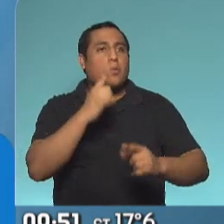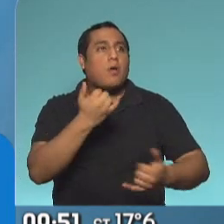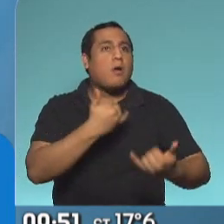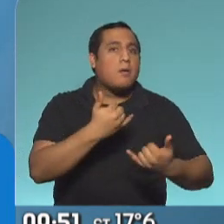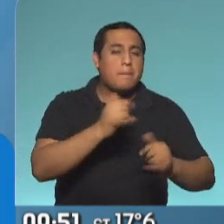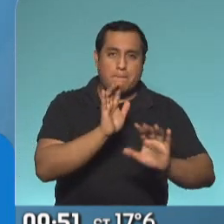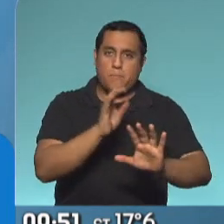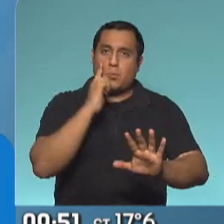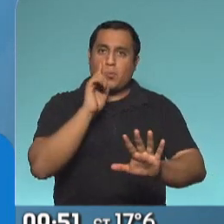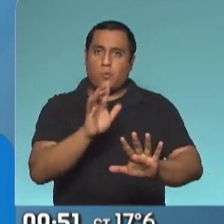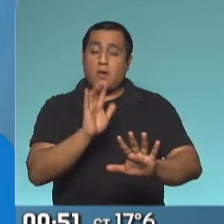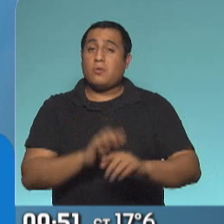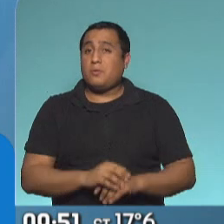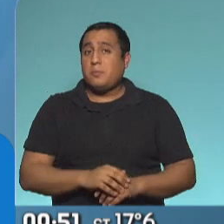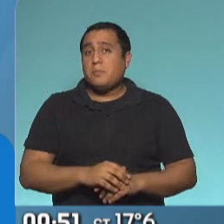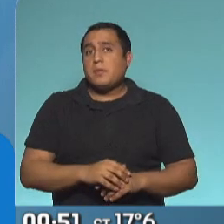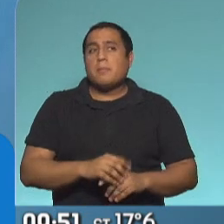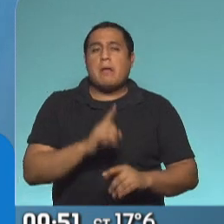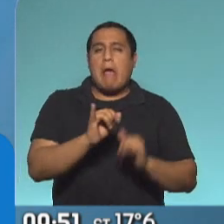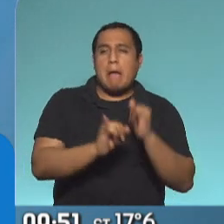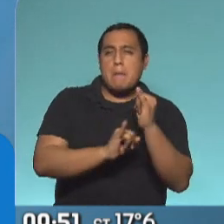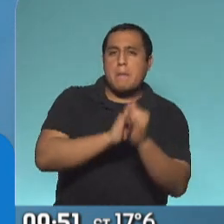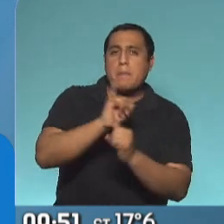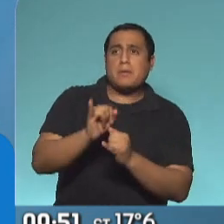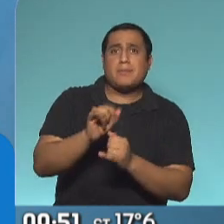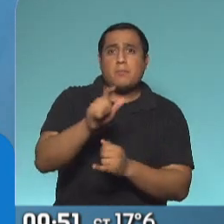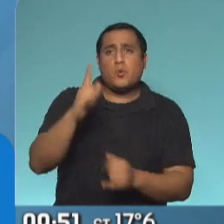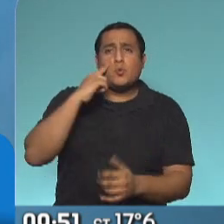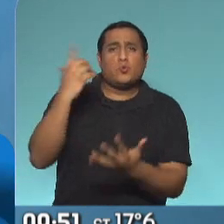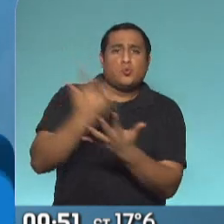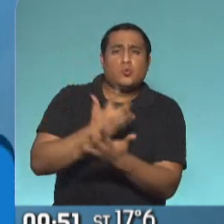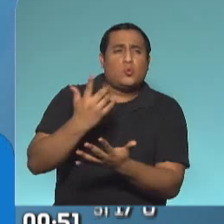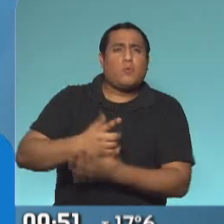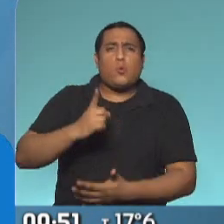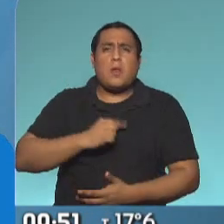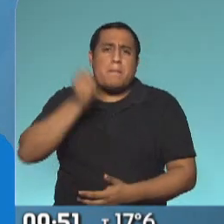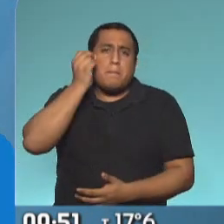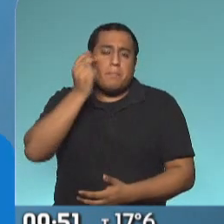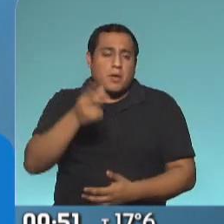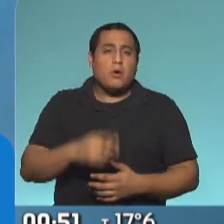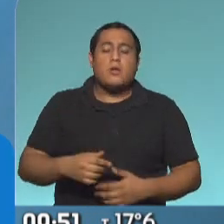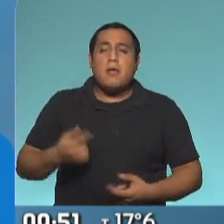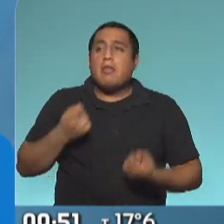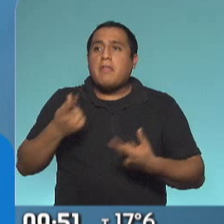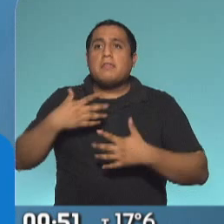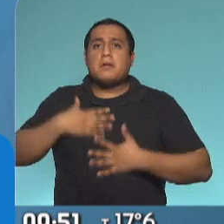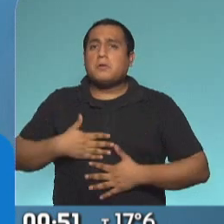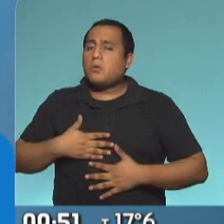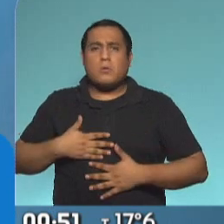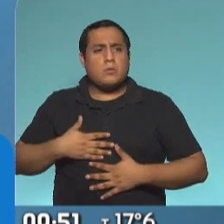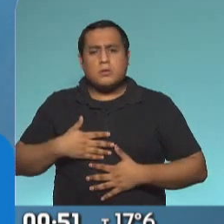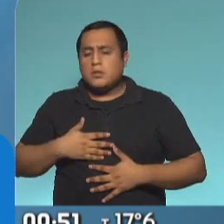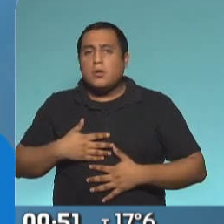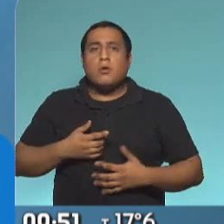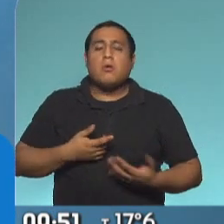como decía que están destinadas a lastimar a lastimar la calma a lastimar la